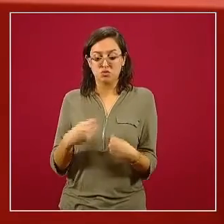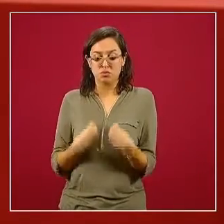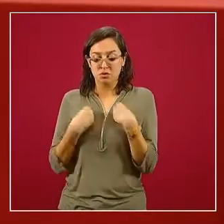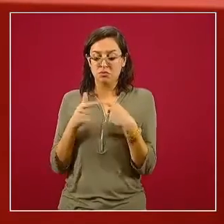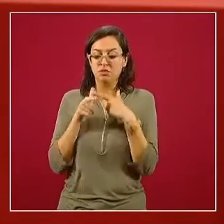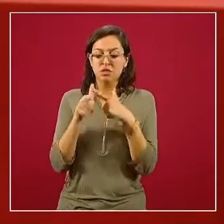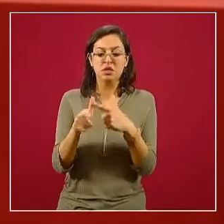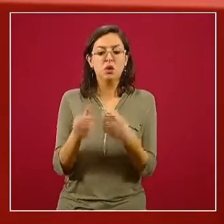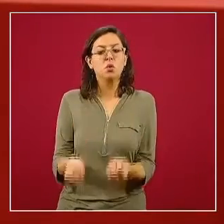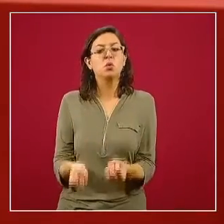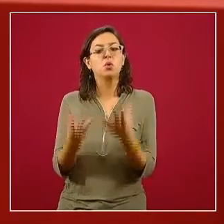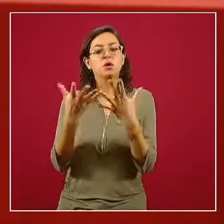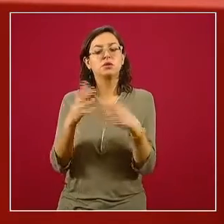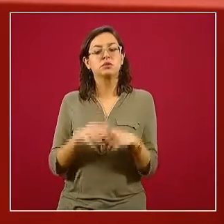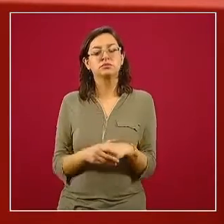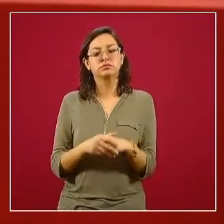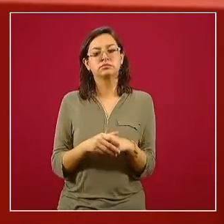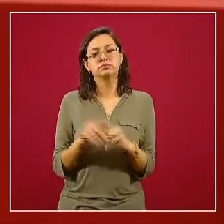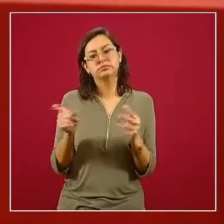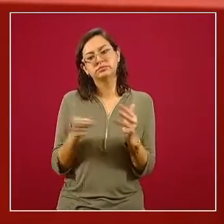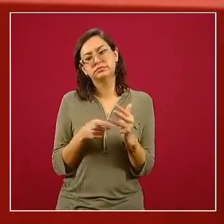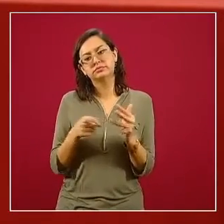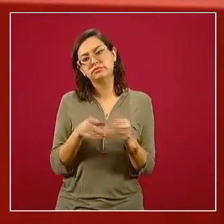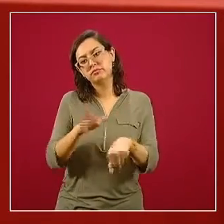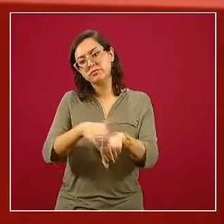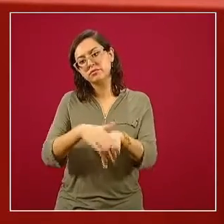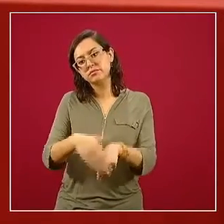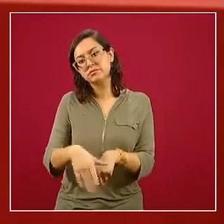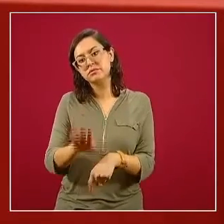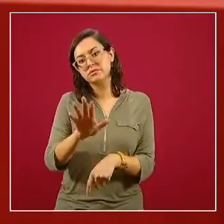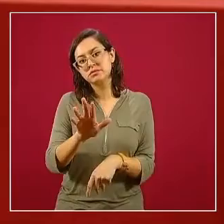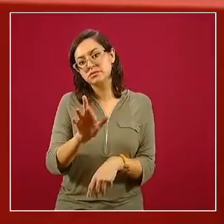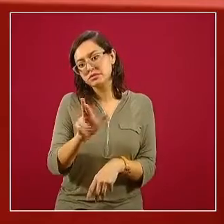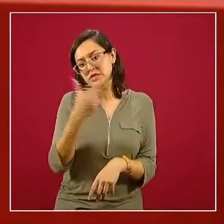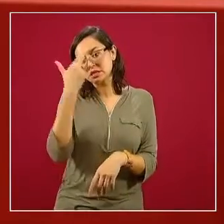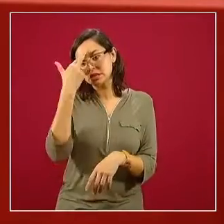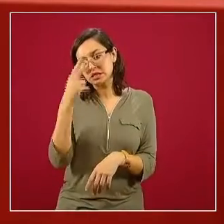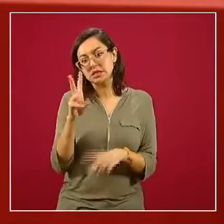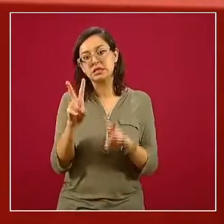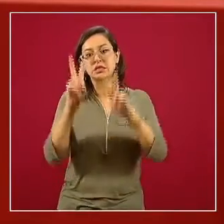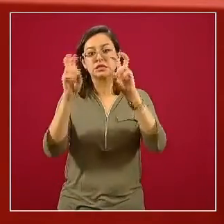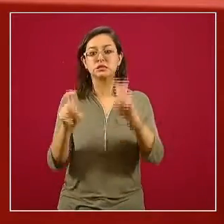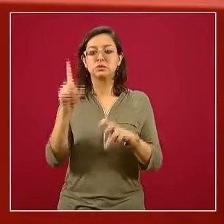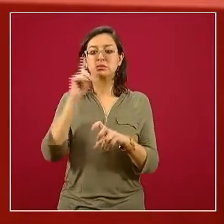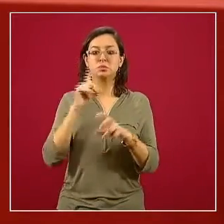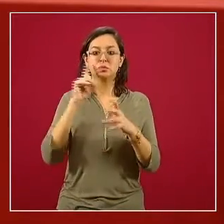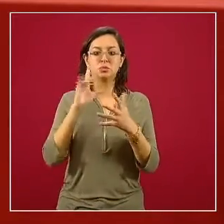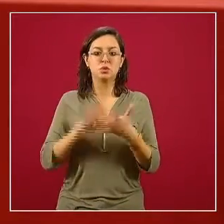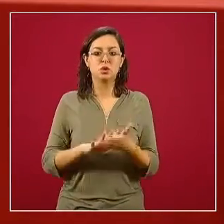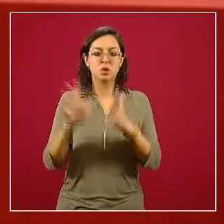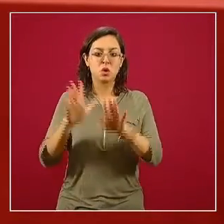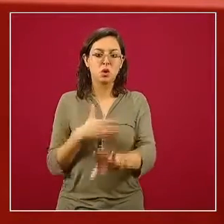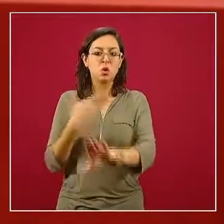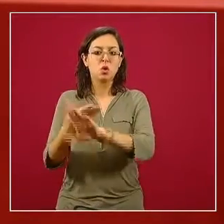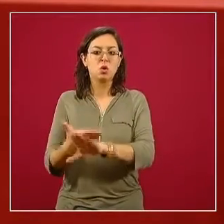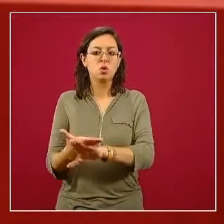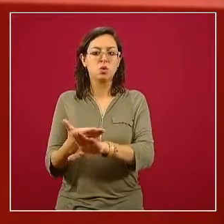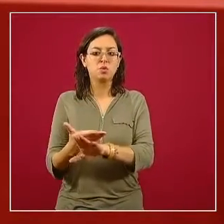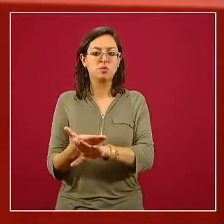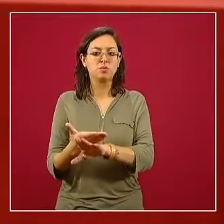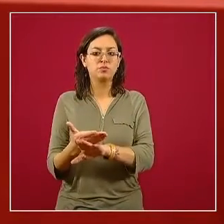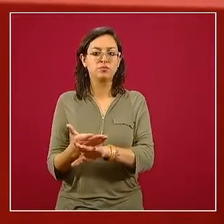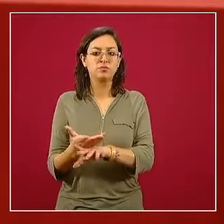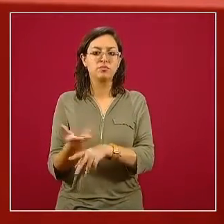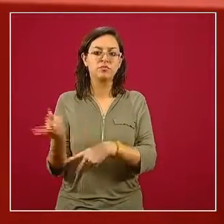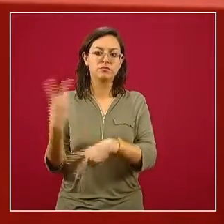recordatorio, las estadísticas la actualización sobre las estadísticas de la violencia hacia las mujeres, que me había dicho que iban a